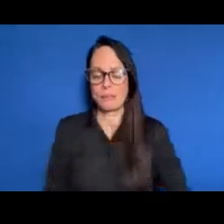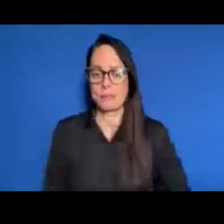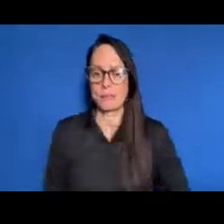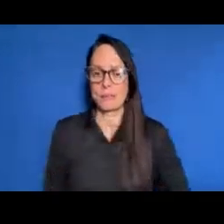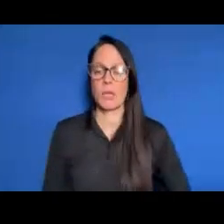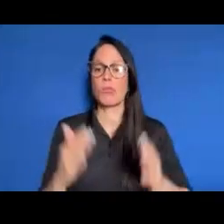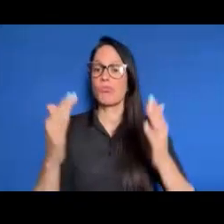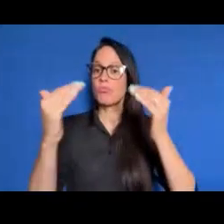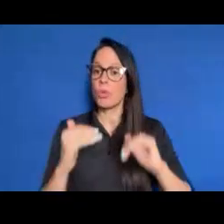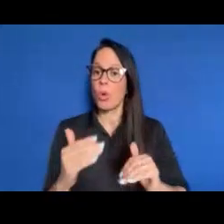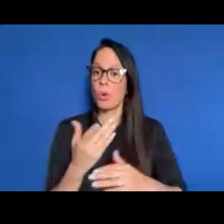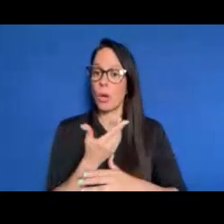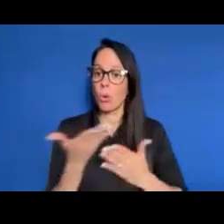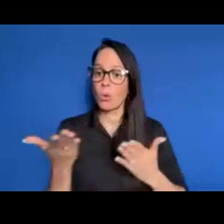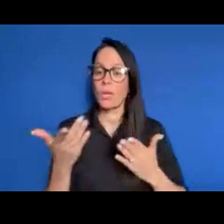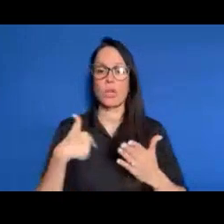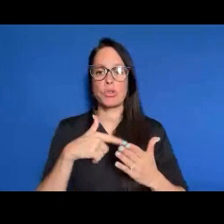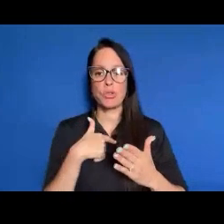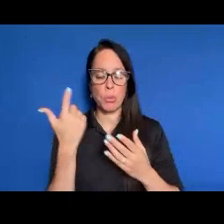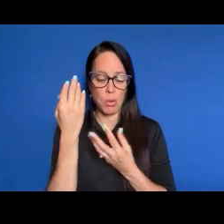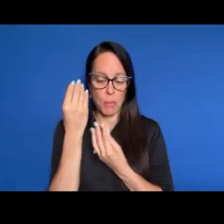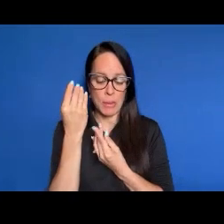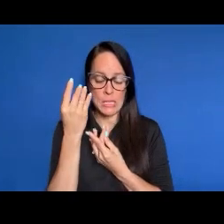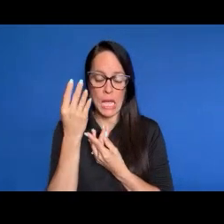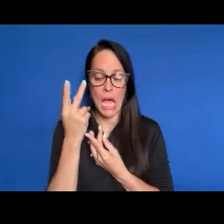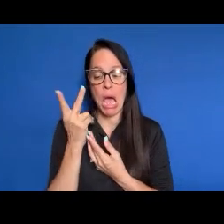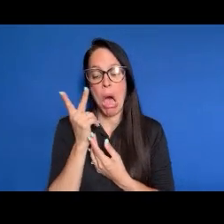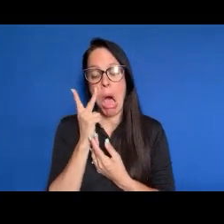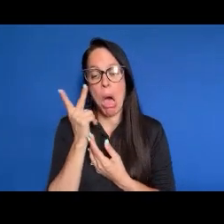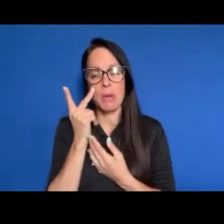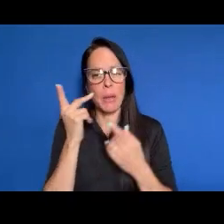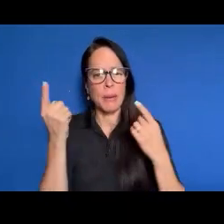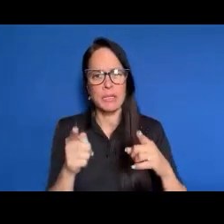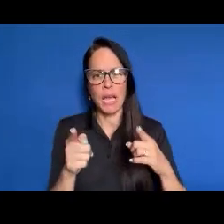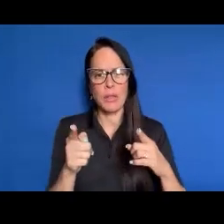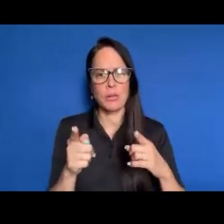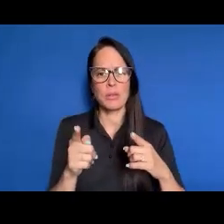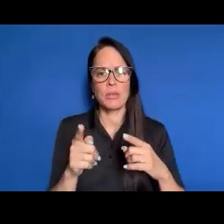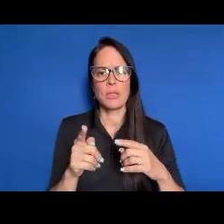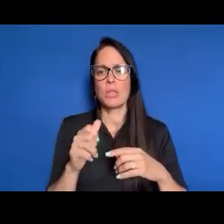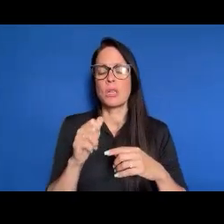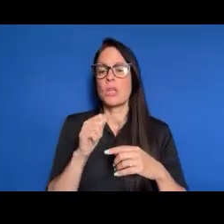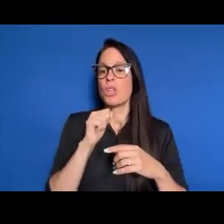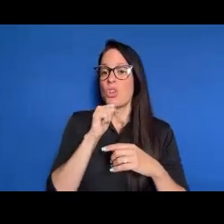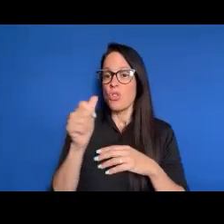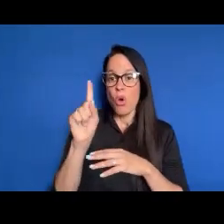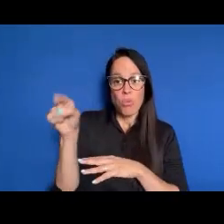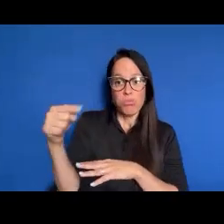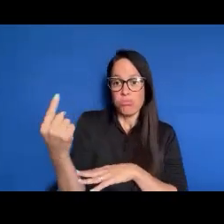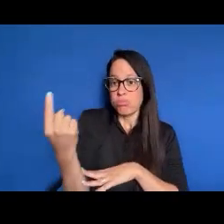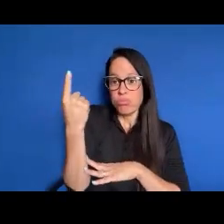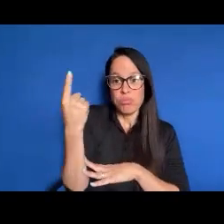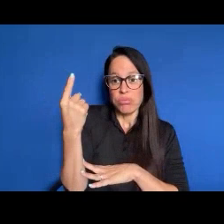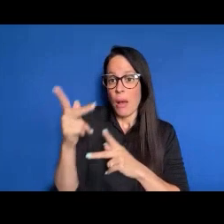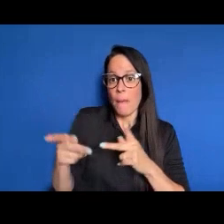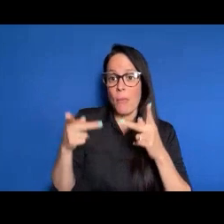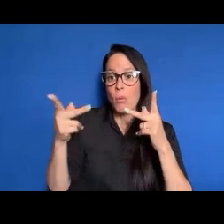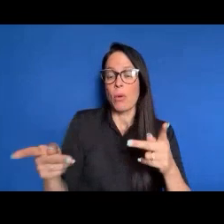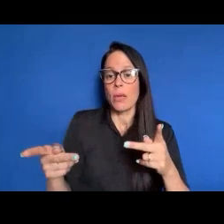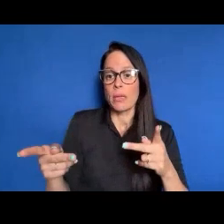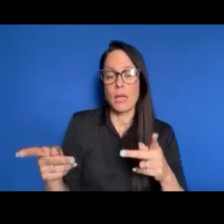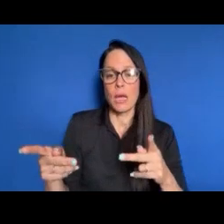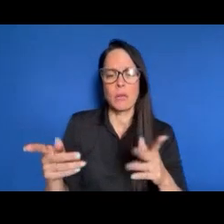consideración para ver qué queda descubierto, por ejemplo, no hay solamente una propuesta que sometió Hormiguero, si no me equivoco, que se ubica